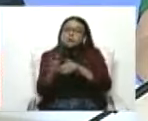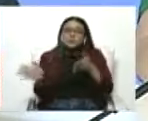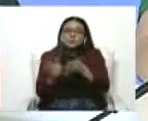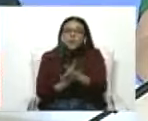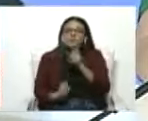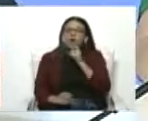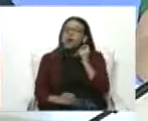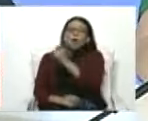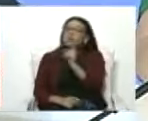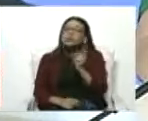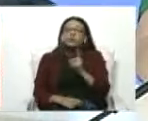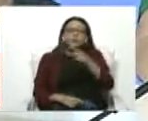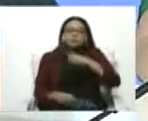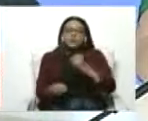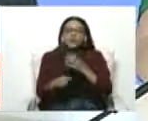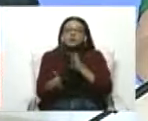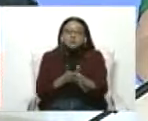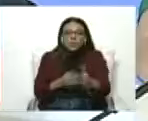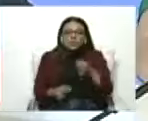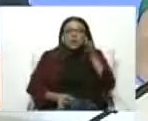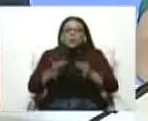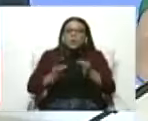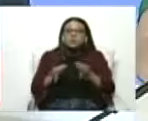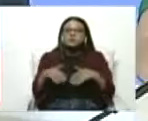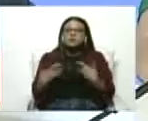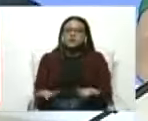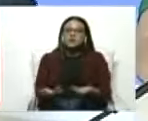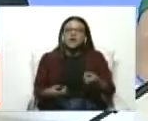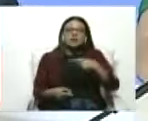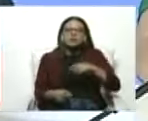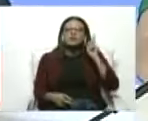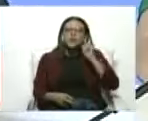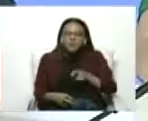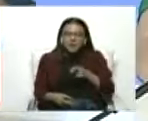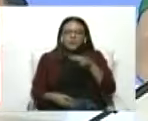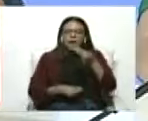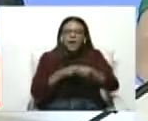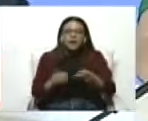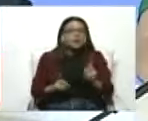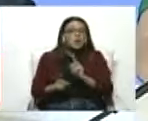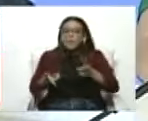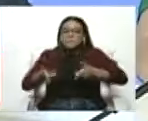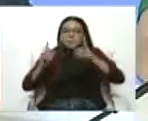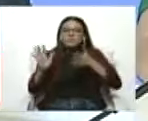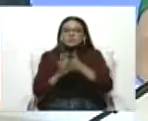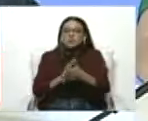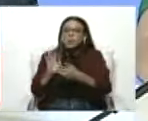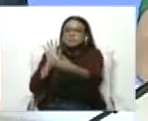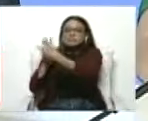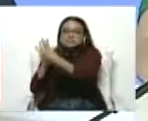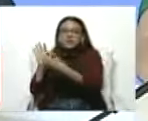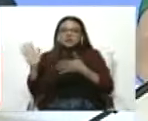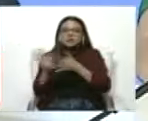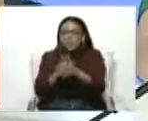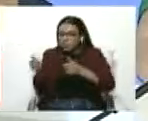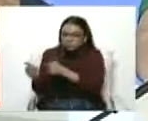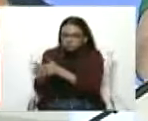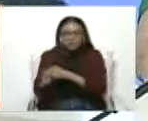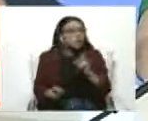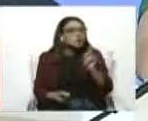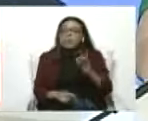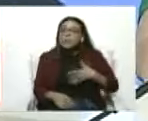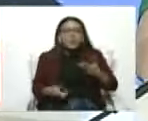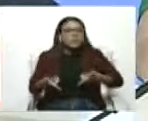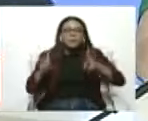Tiene que haber justicia, pero eso no puede volver más nunca. Del acoso, no puede volver más nunca. Entonces ellos quieren resolver